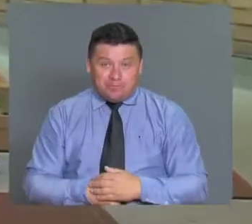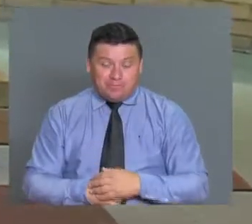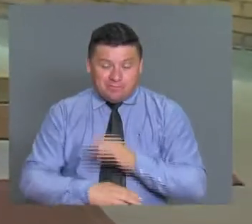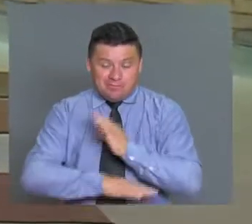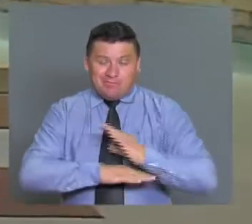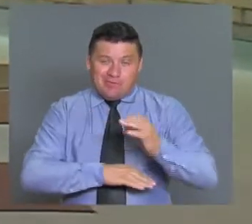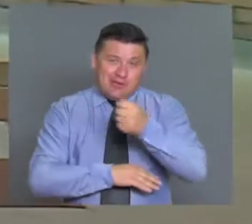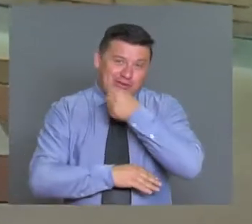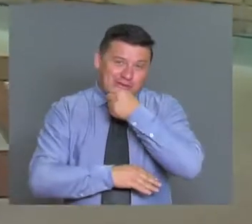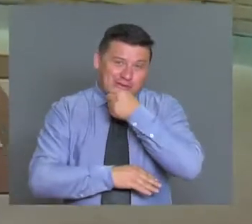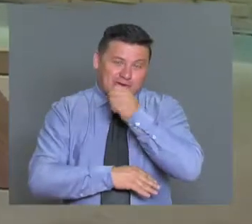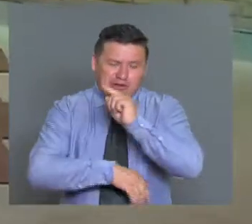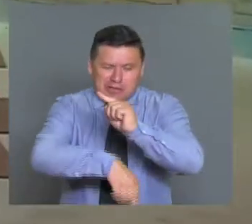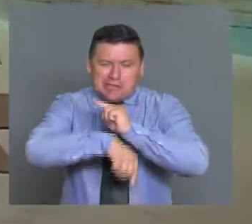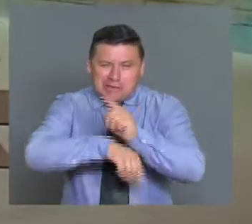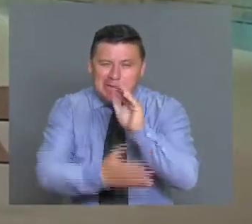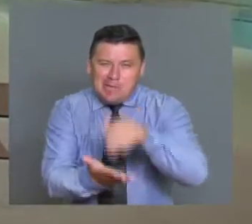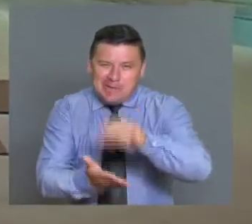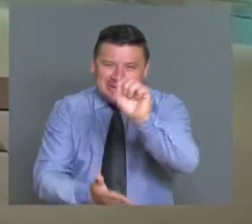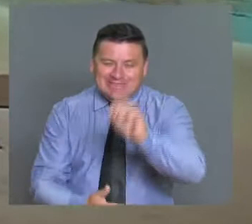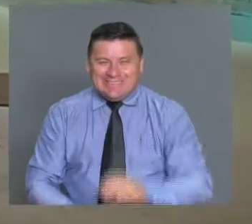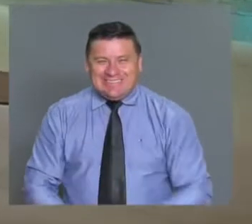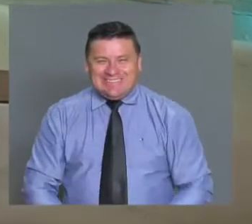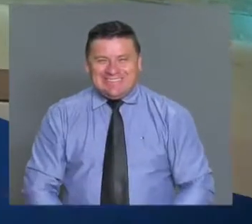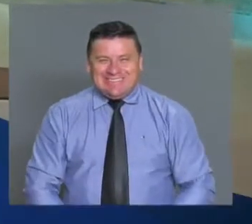ESAP Noticias. En segundos volvemos.